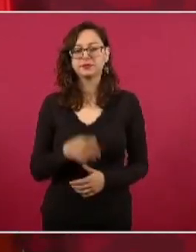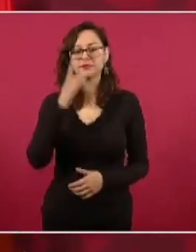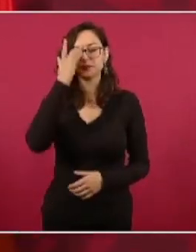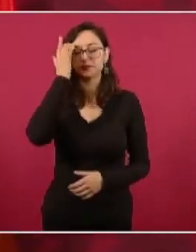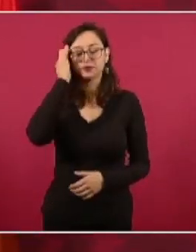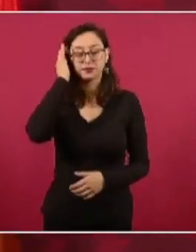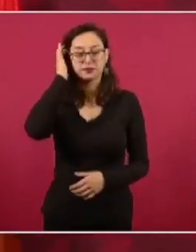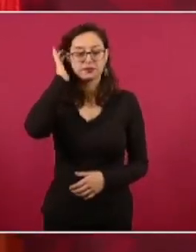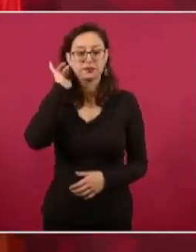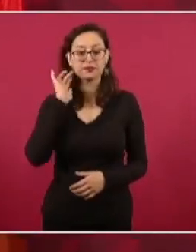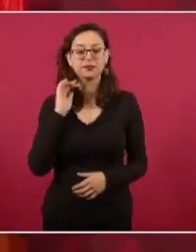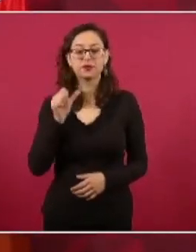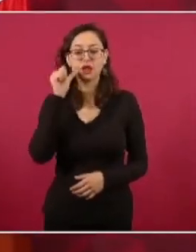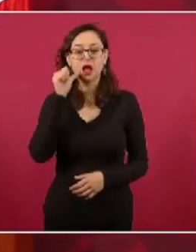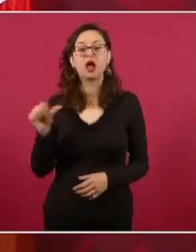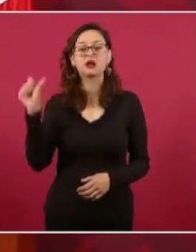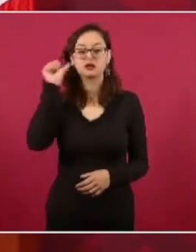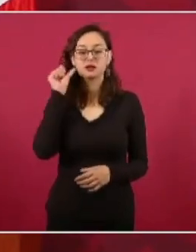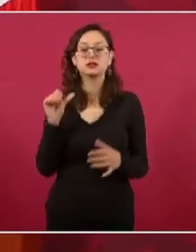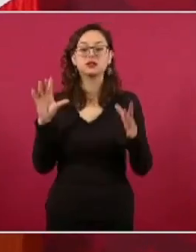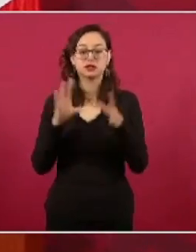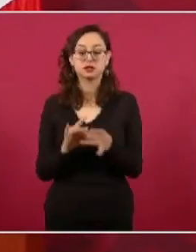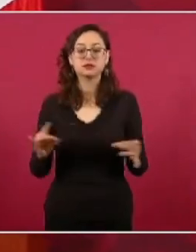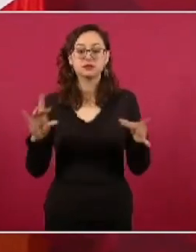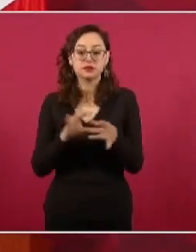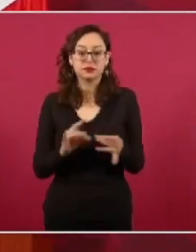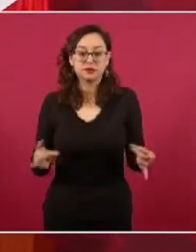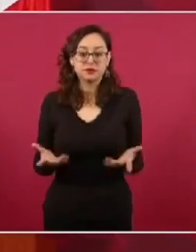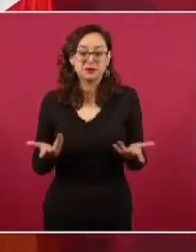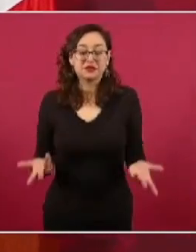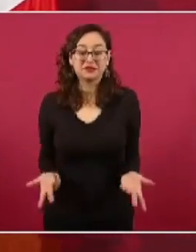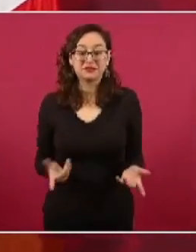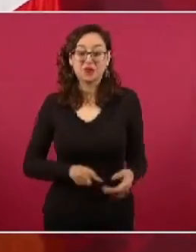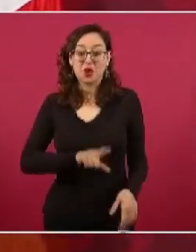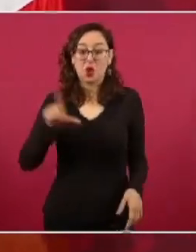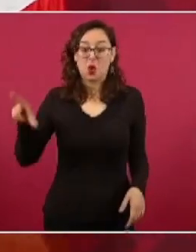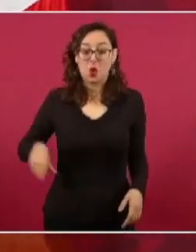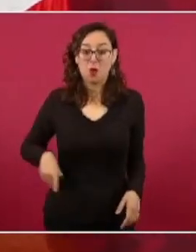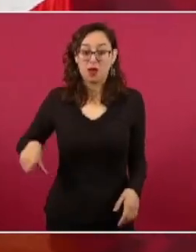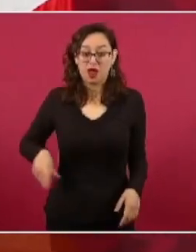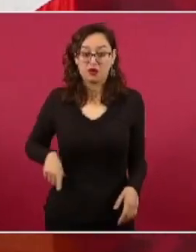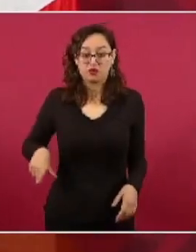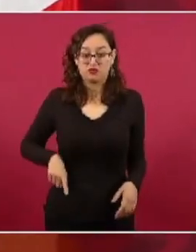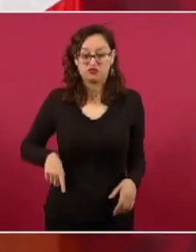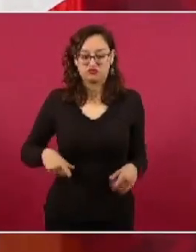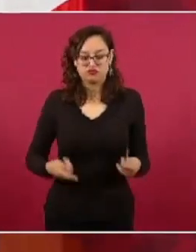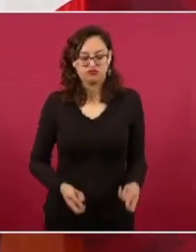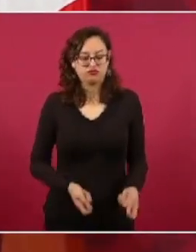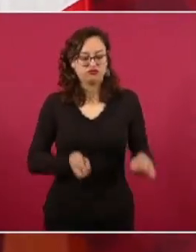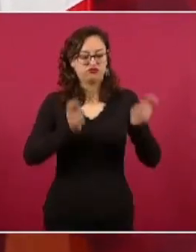Tolstoy, que un gobierno que no representa al pueblo,